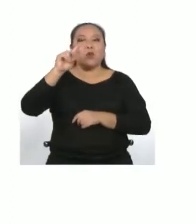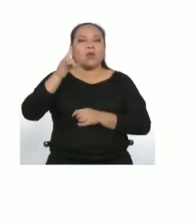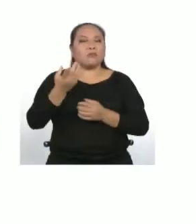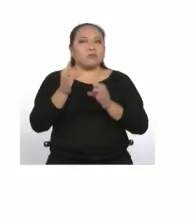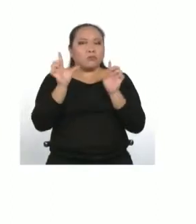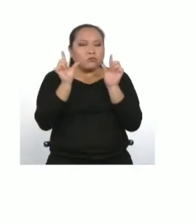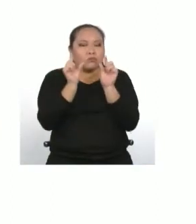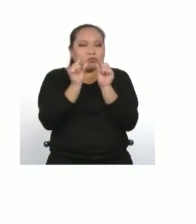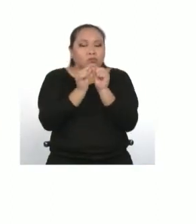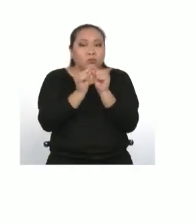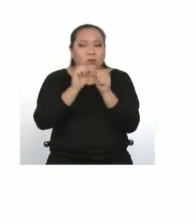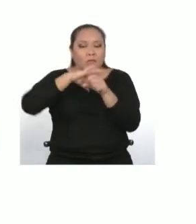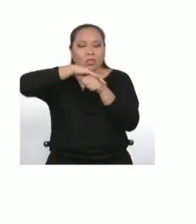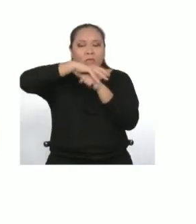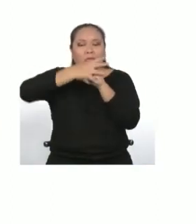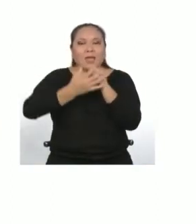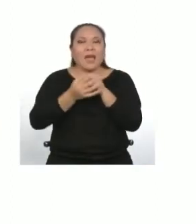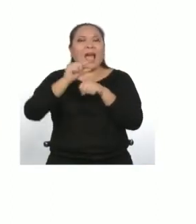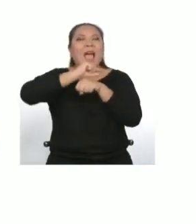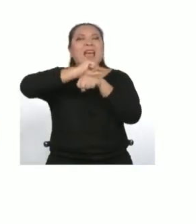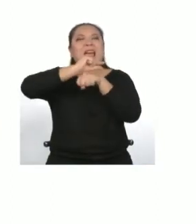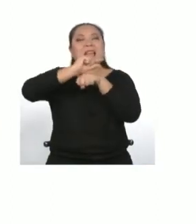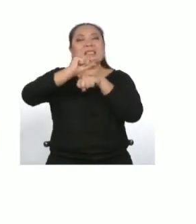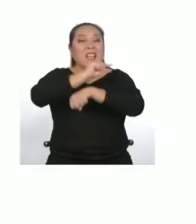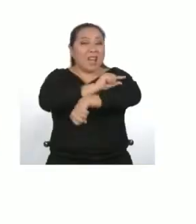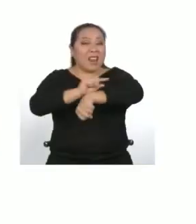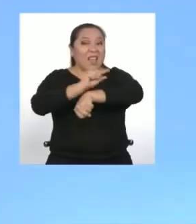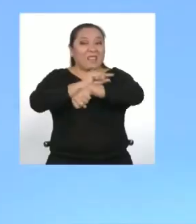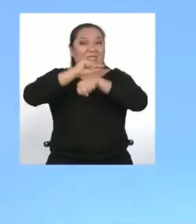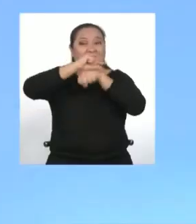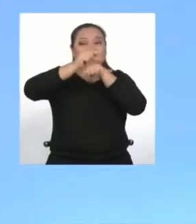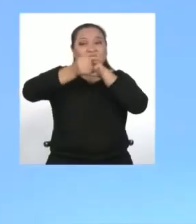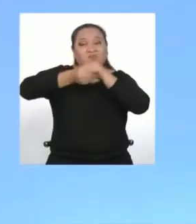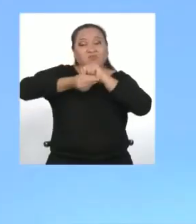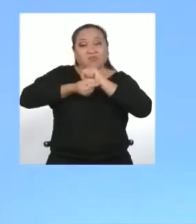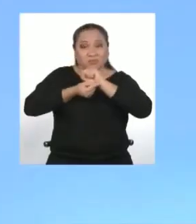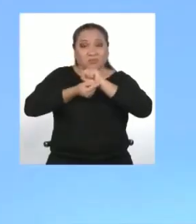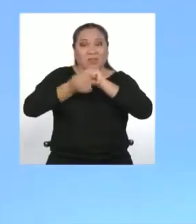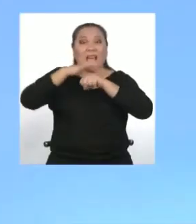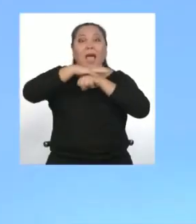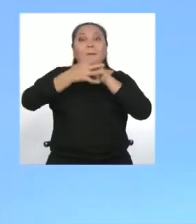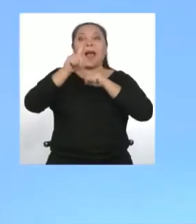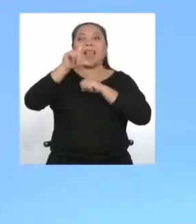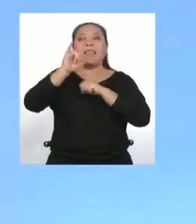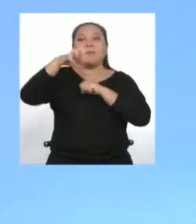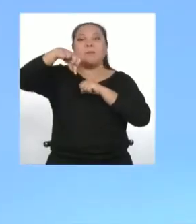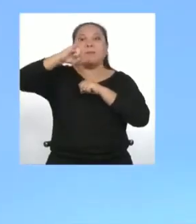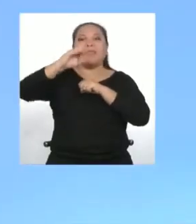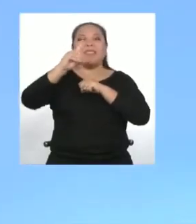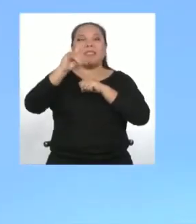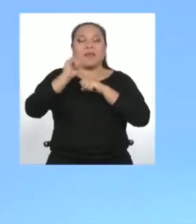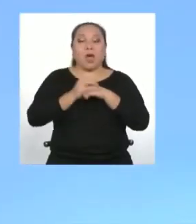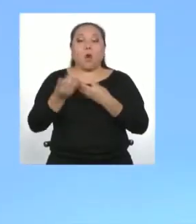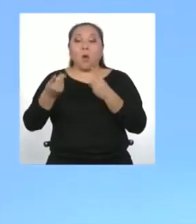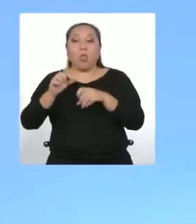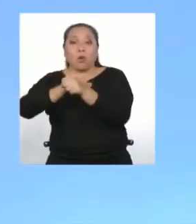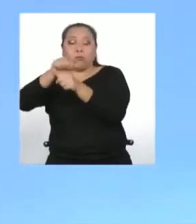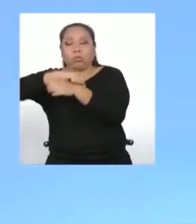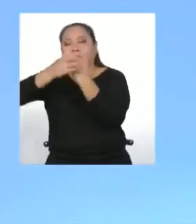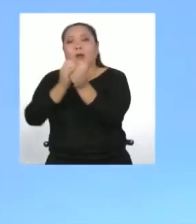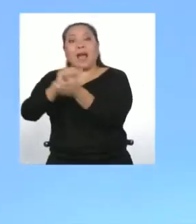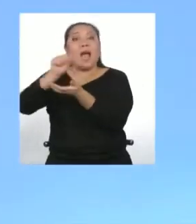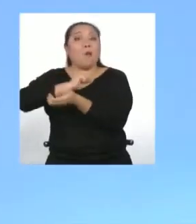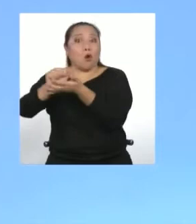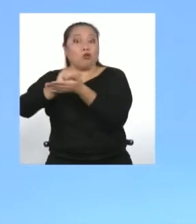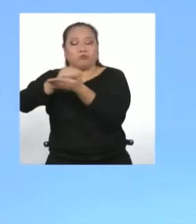su parte grasa, conocida como bicapa lipídica. Al lavarnos las manos, el jabón disuelve la membrana grasa del